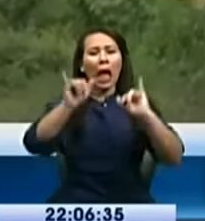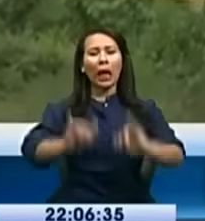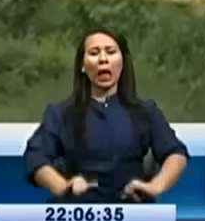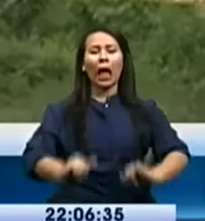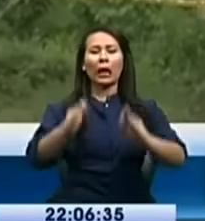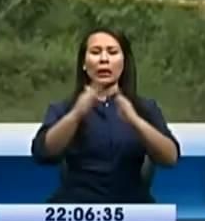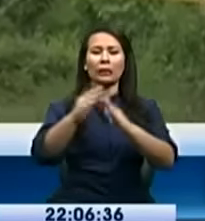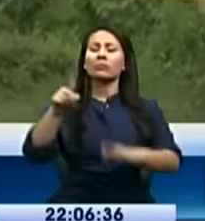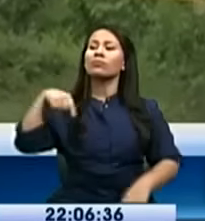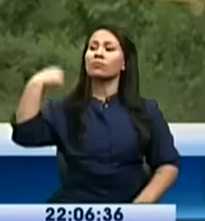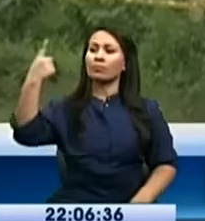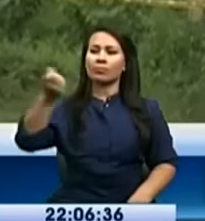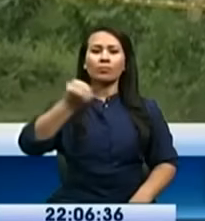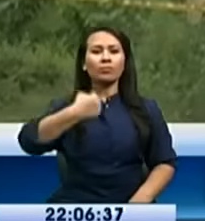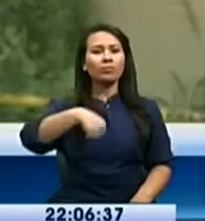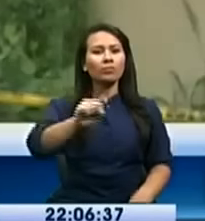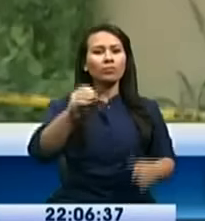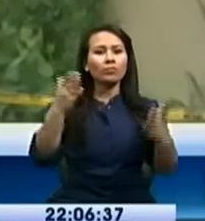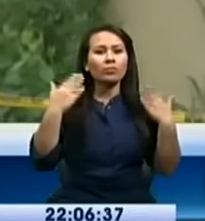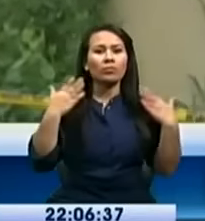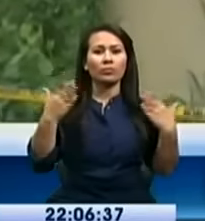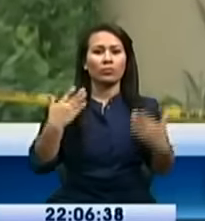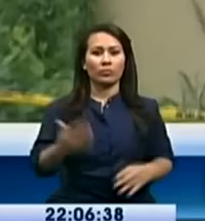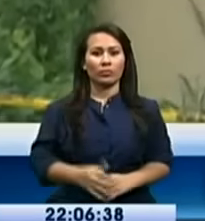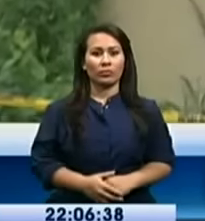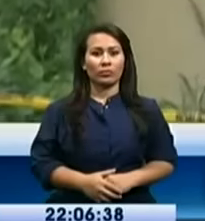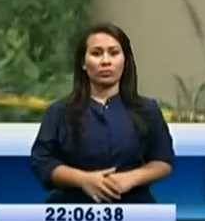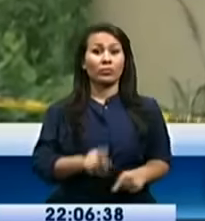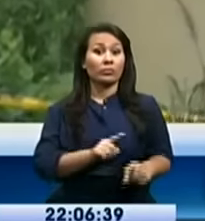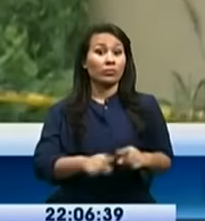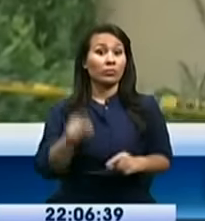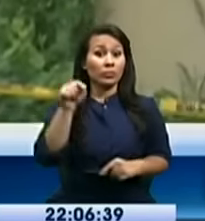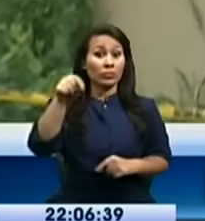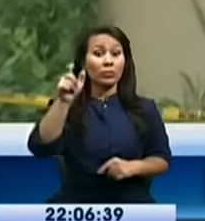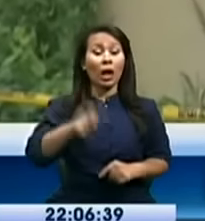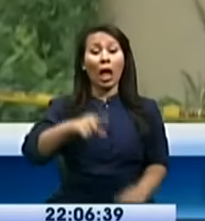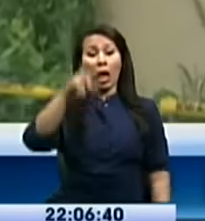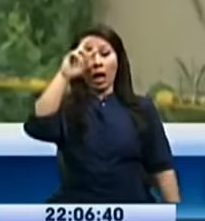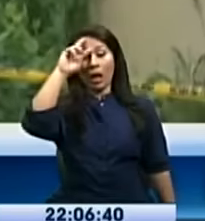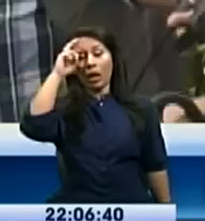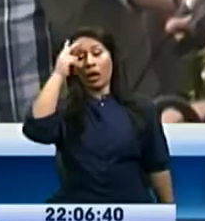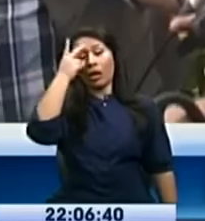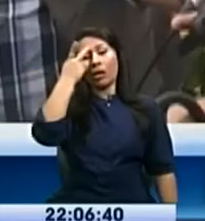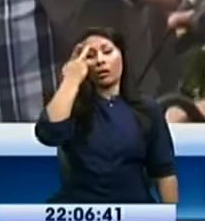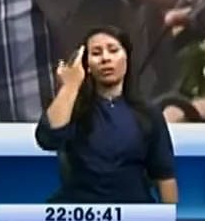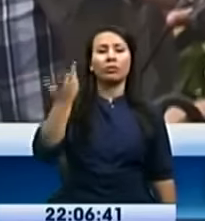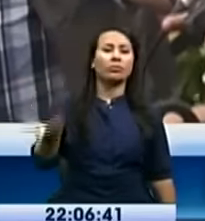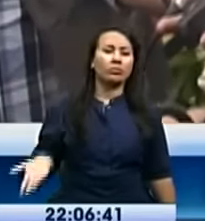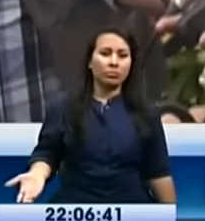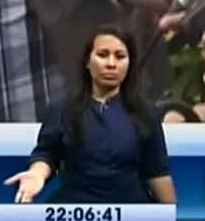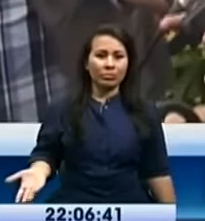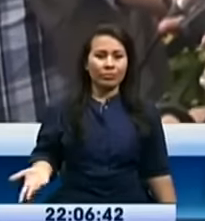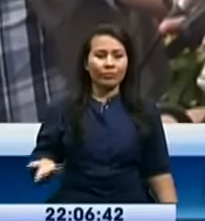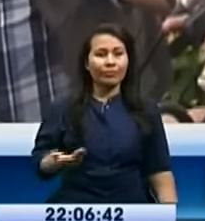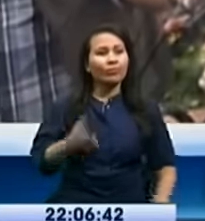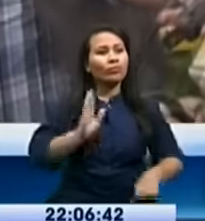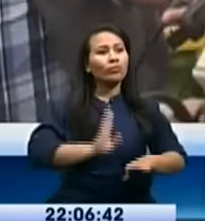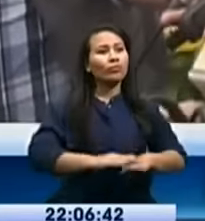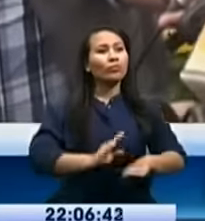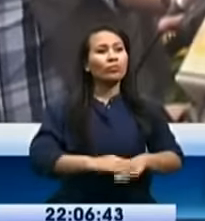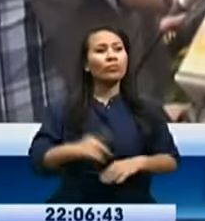para que al día siguiente puedan irse a Guayaquil. Pero estos individuos estaban ebrios, de acuerdo a la propia versión de uno de ellos,